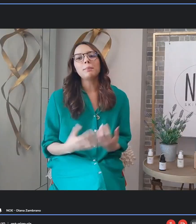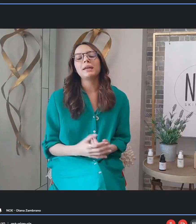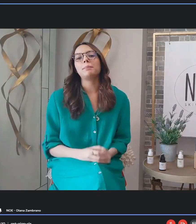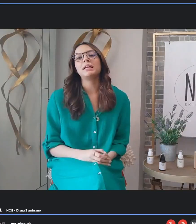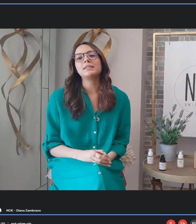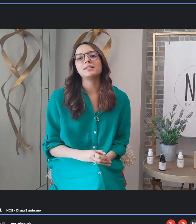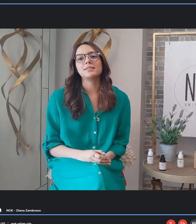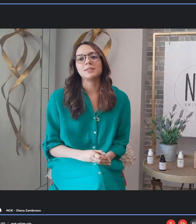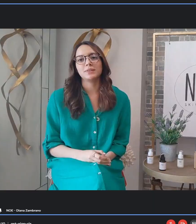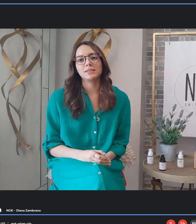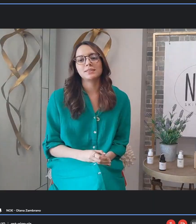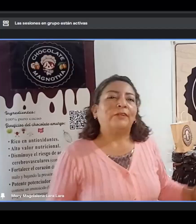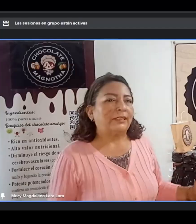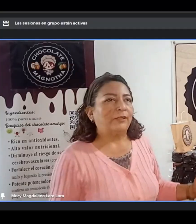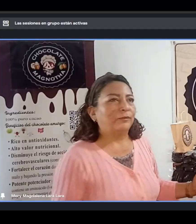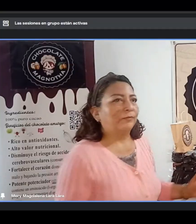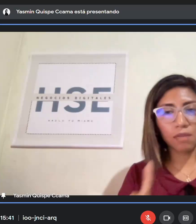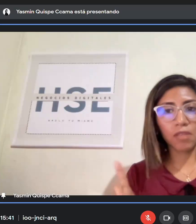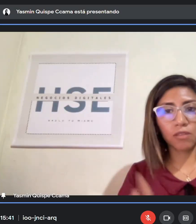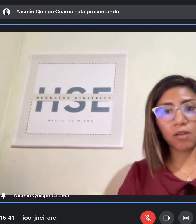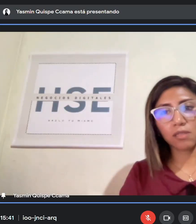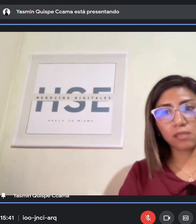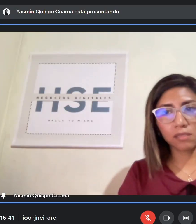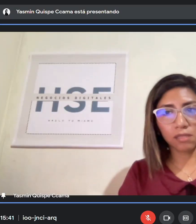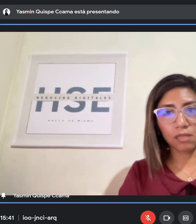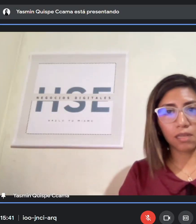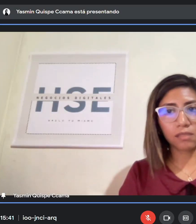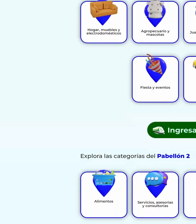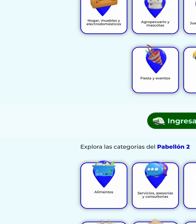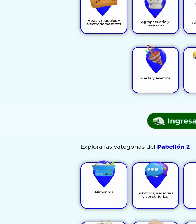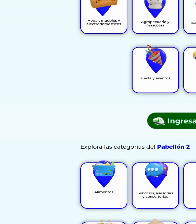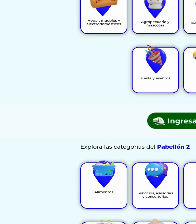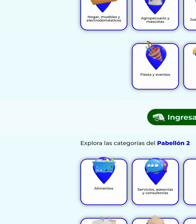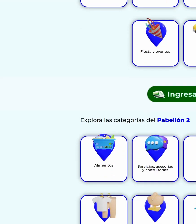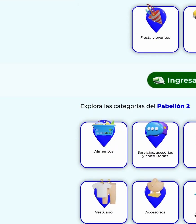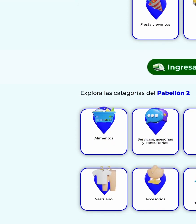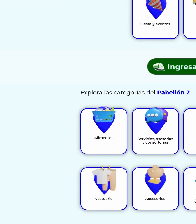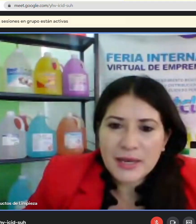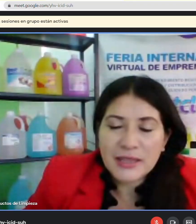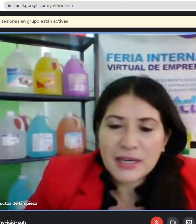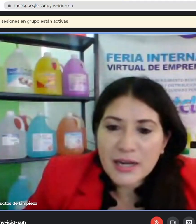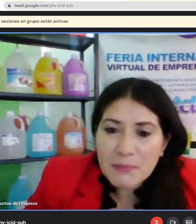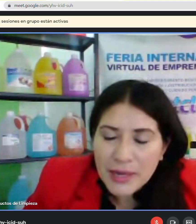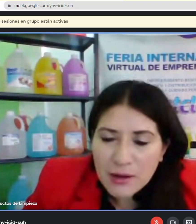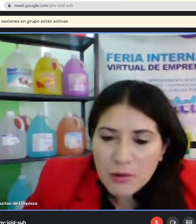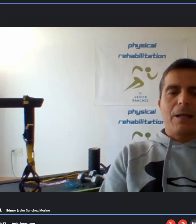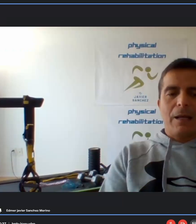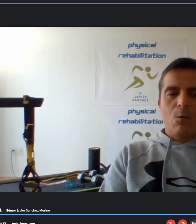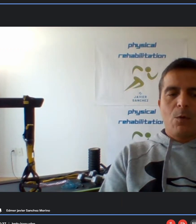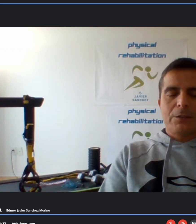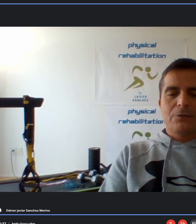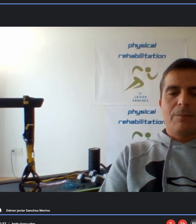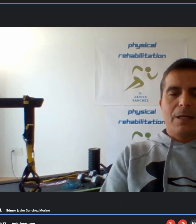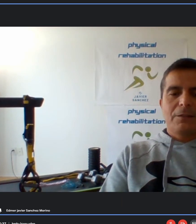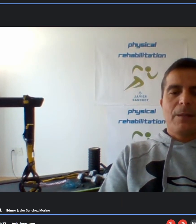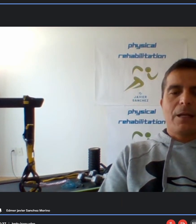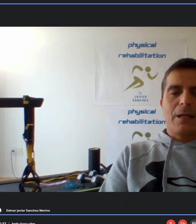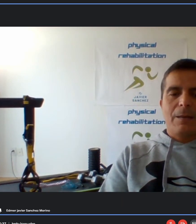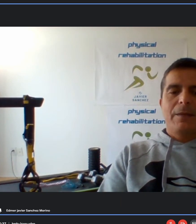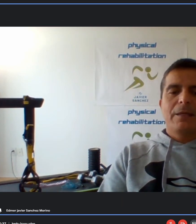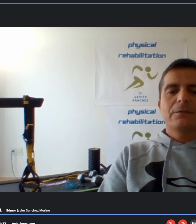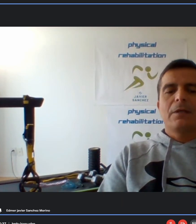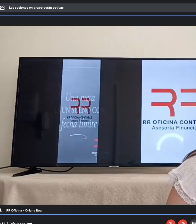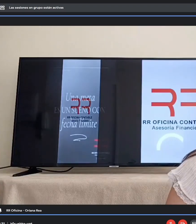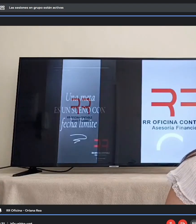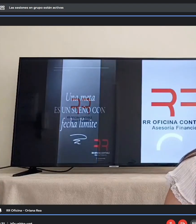alimentos, artesanías, vestuario, artículos de belleza, tecnología, muebles, productos para el hogar, servicios